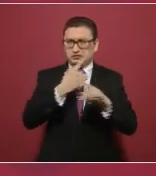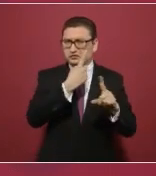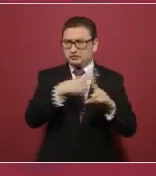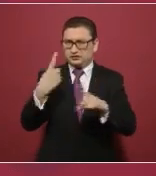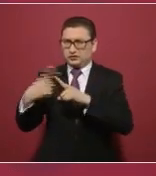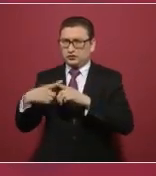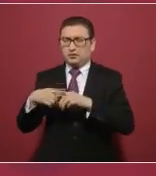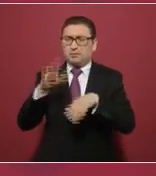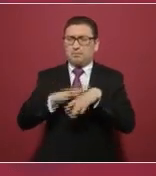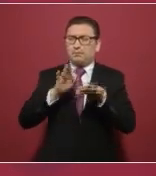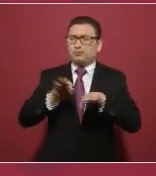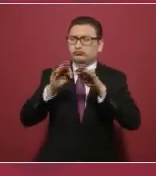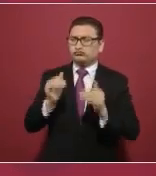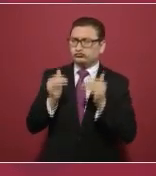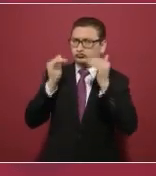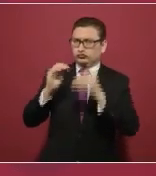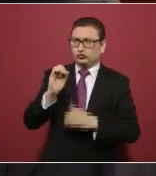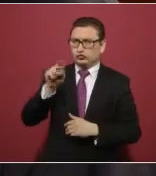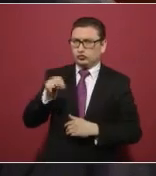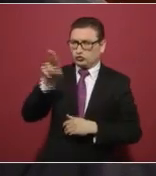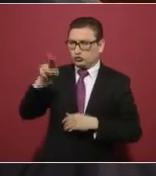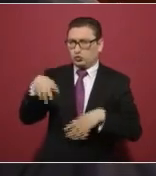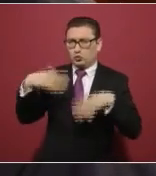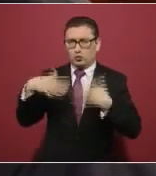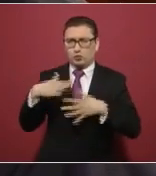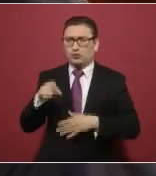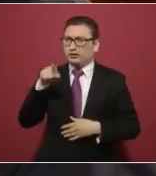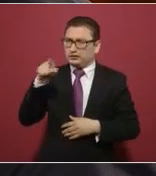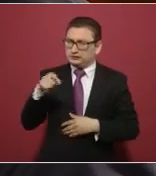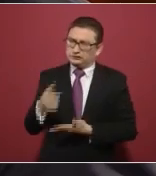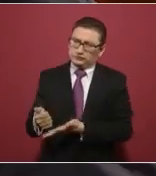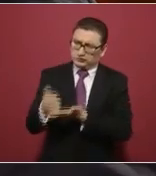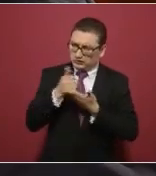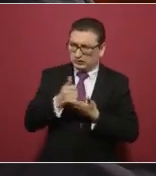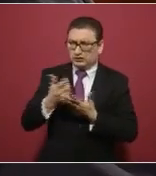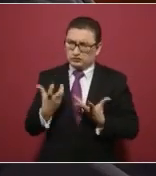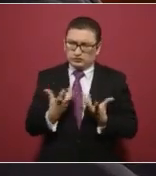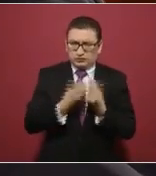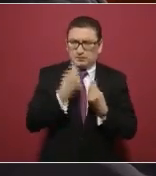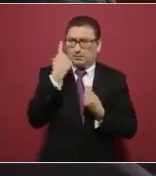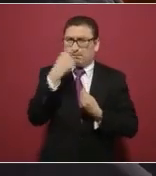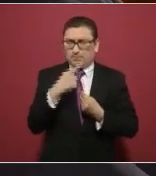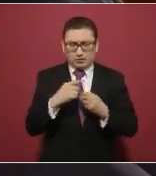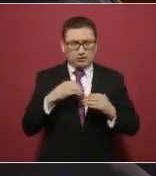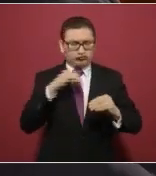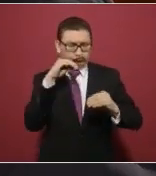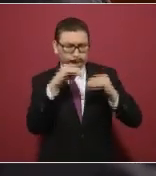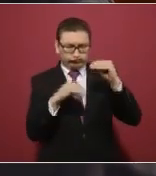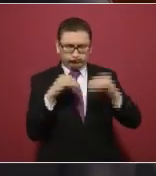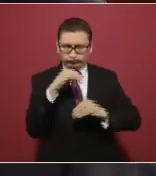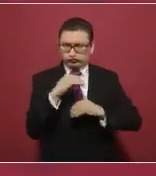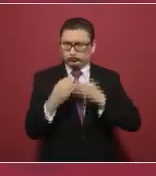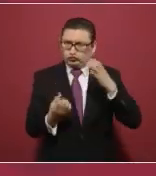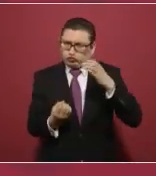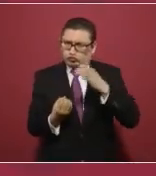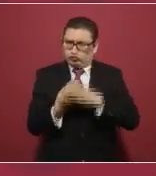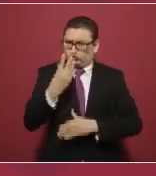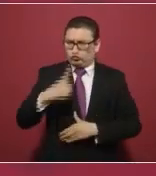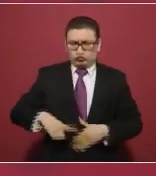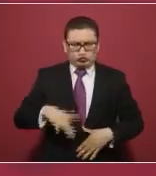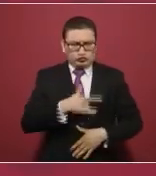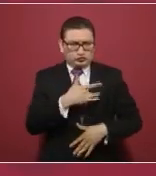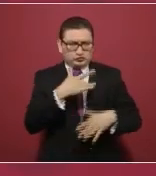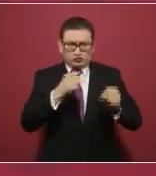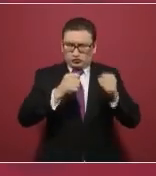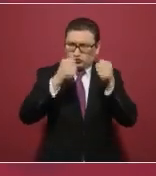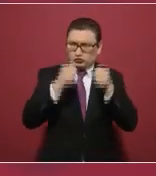la Organización de las Naciones Unidas, para que nos ayudaran en la instrumentación de esta nueva política de